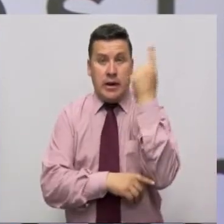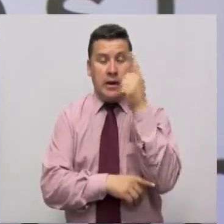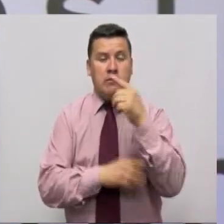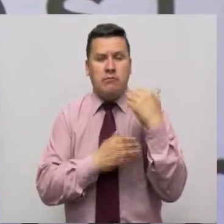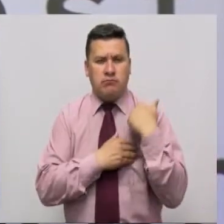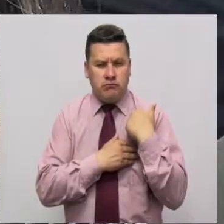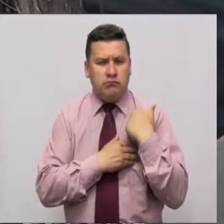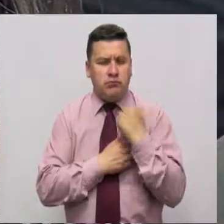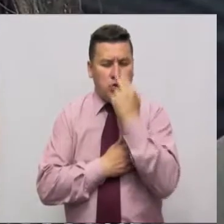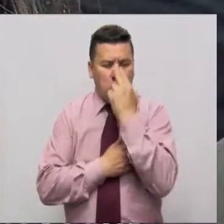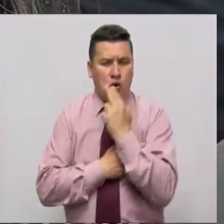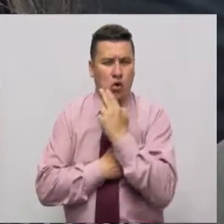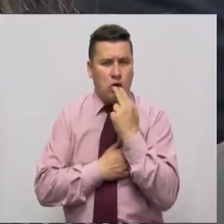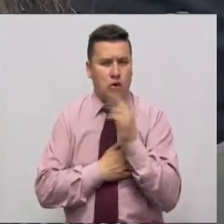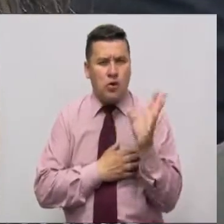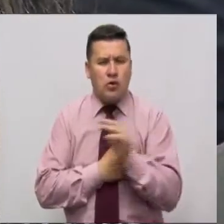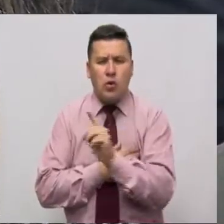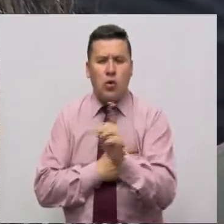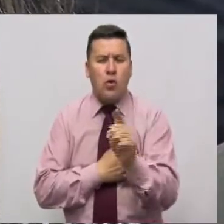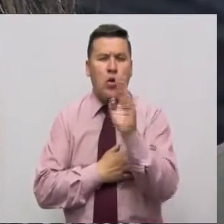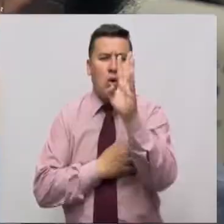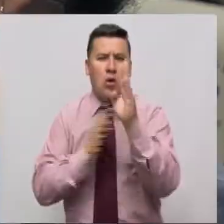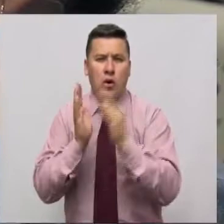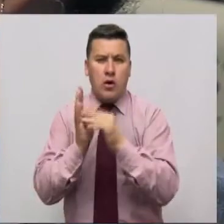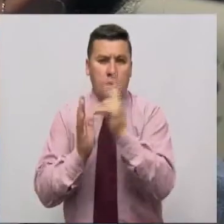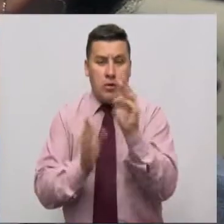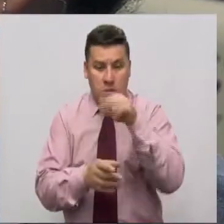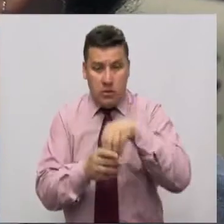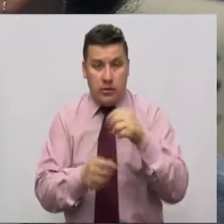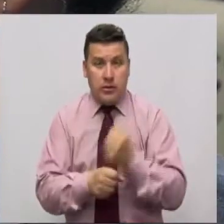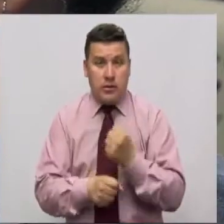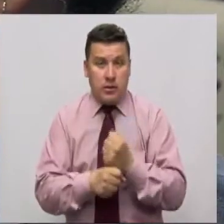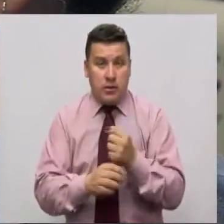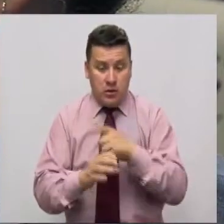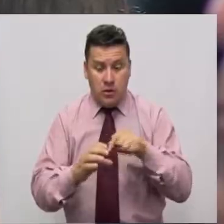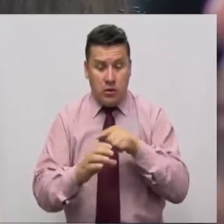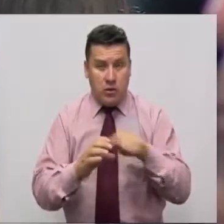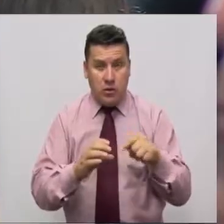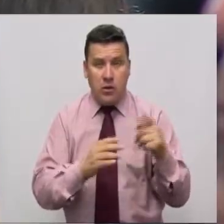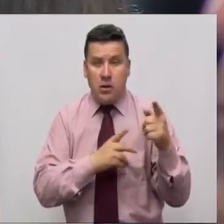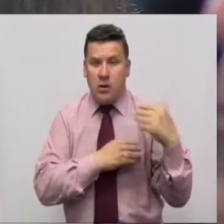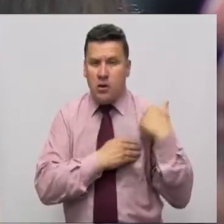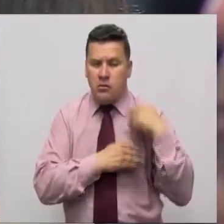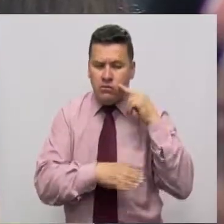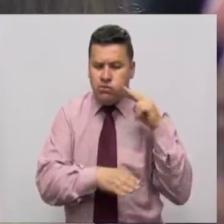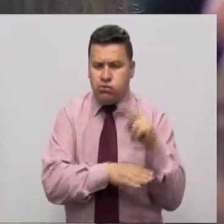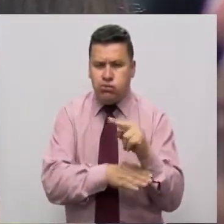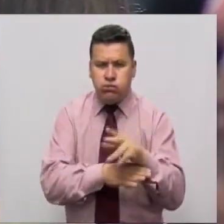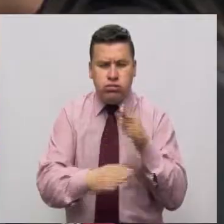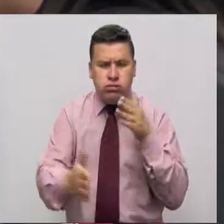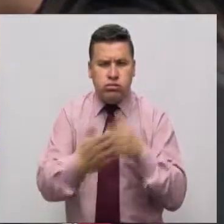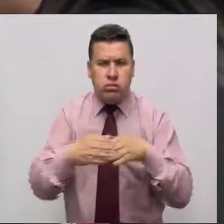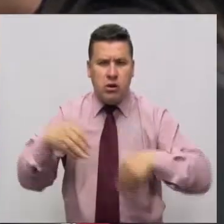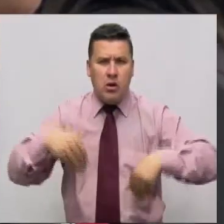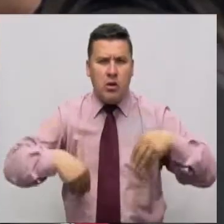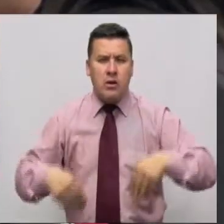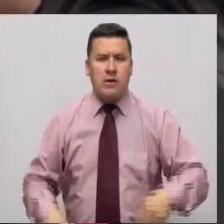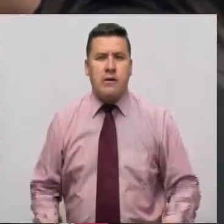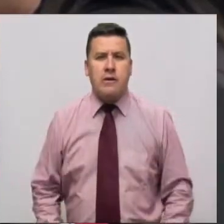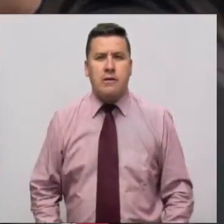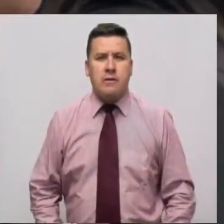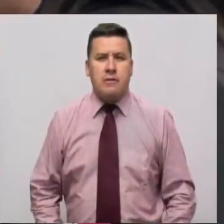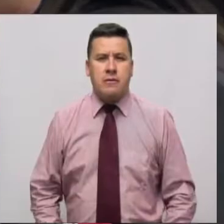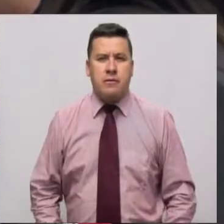General Maya Villazón destacó el compromiso de los cerca de 4.200 funcionarios de este órgano de control fiscal en la lucha contra